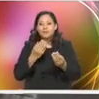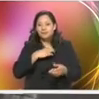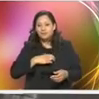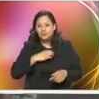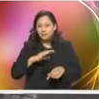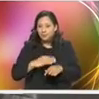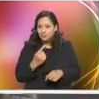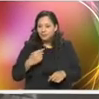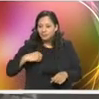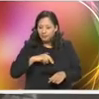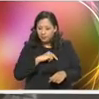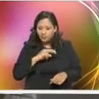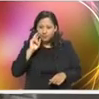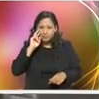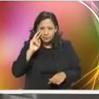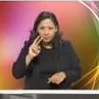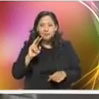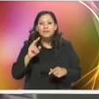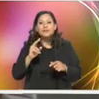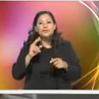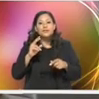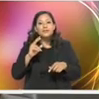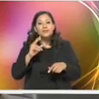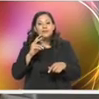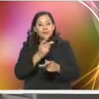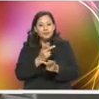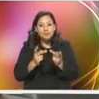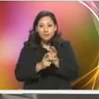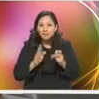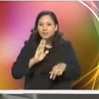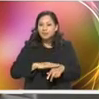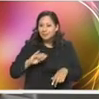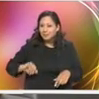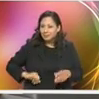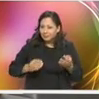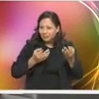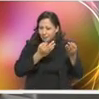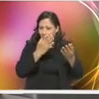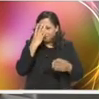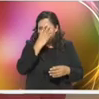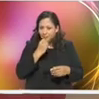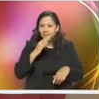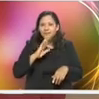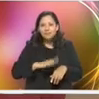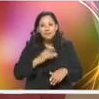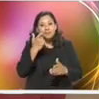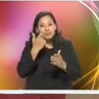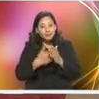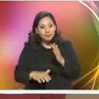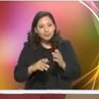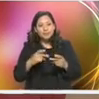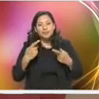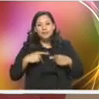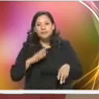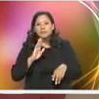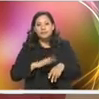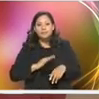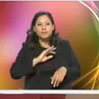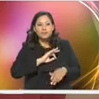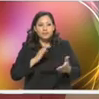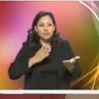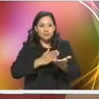porque estamos viendo que cada vez hay producciones más interesantes, más accesibles a la gente.